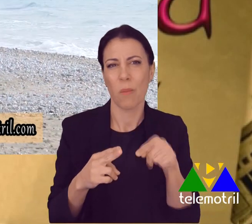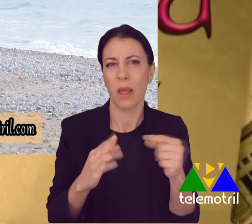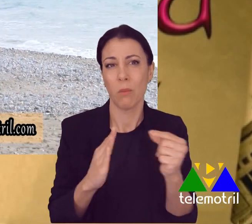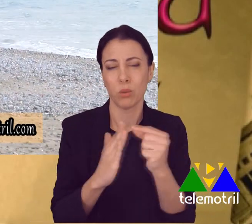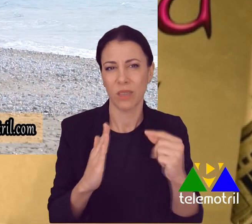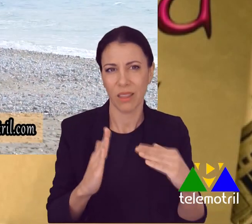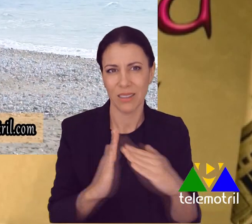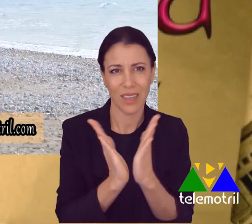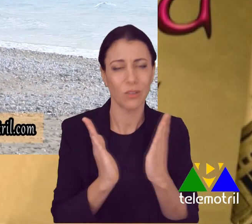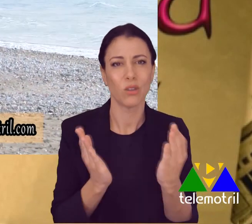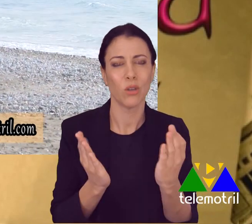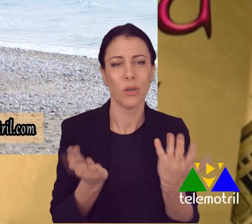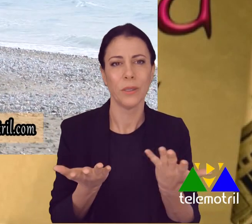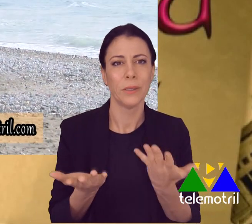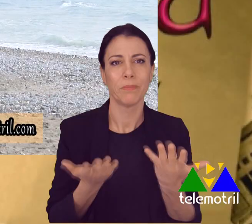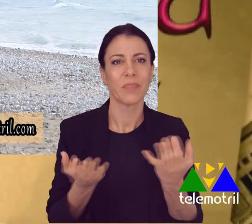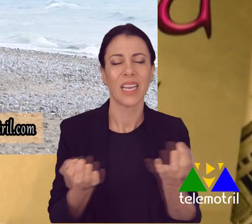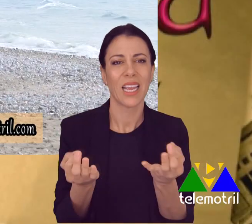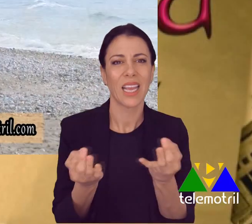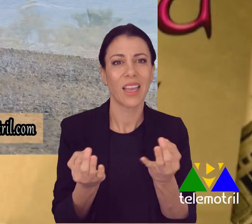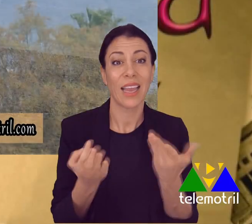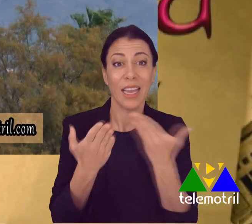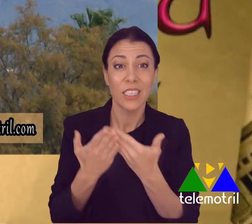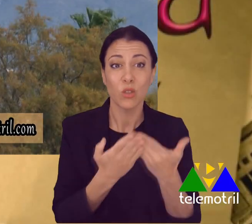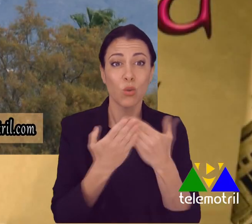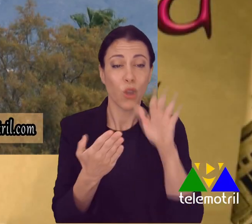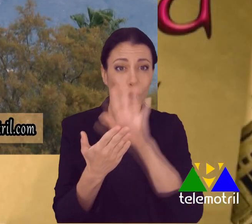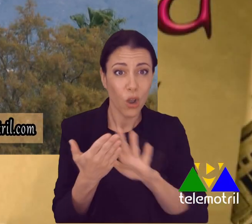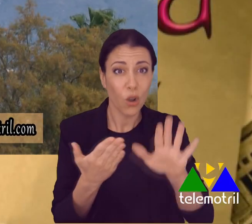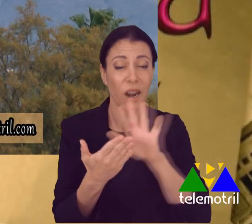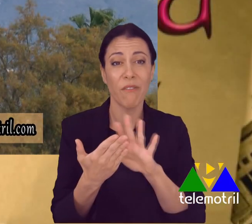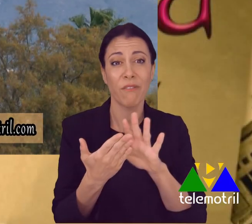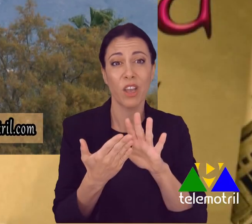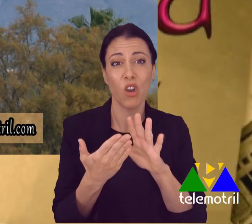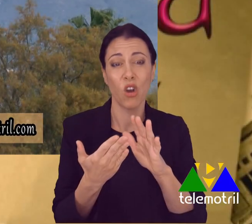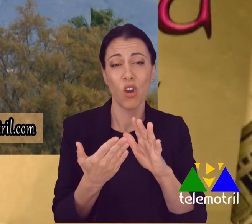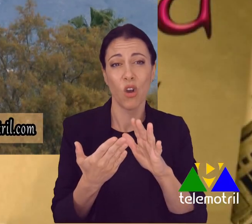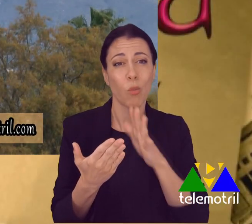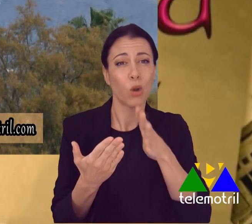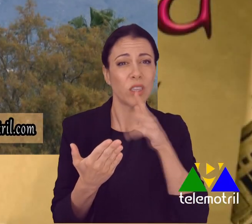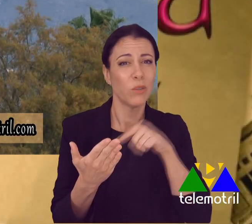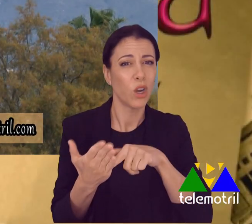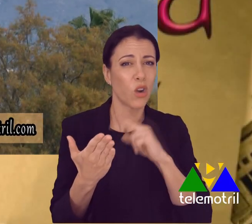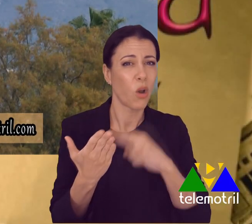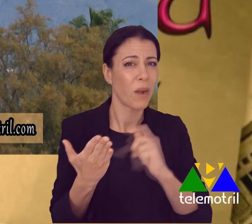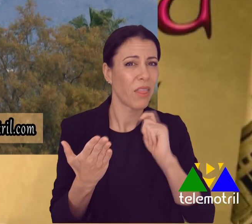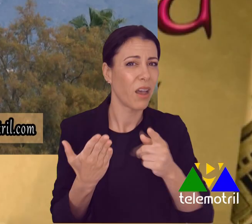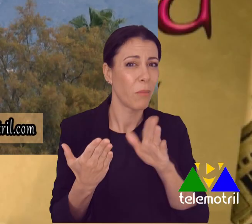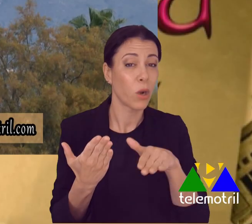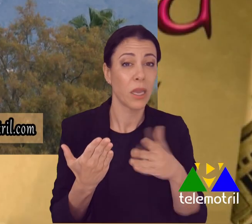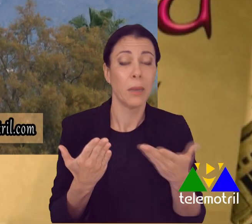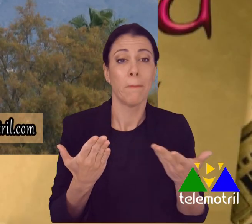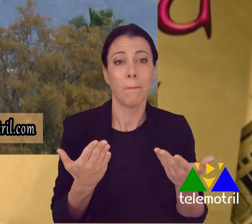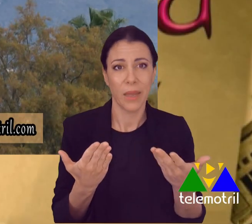del Santo, qué estudio geográfico es el que le pone, pero sí sabemos por qué seguramente le